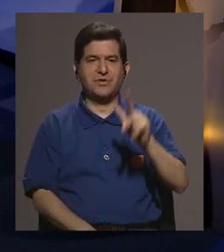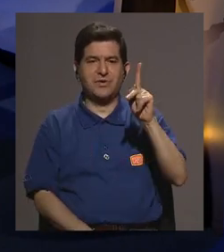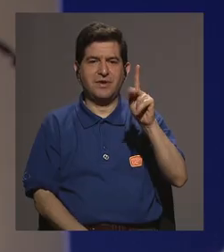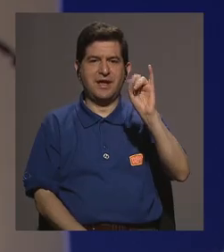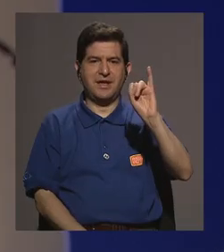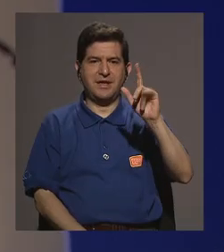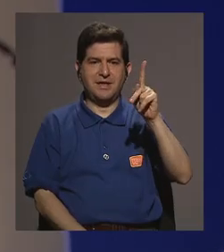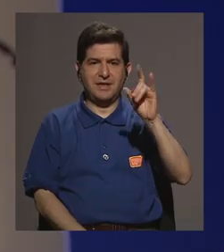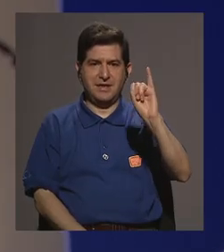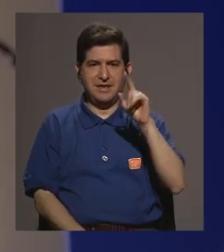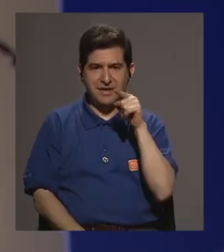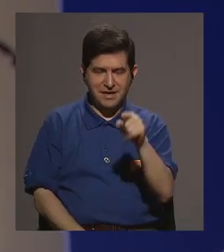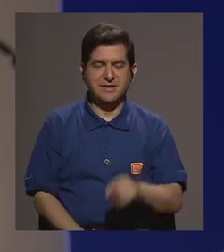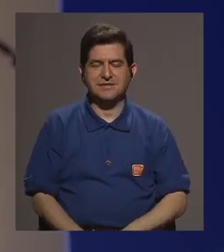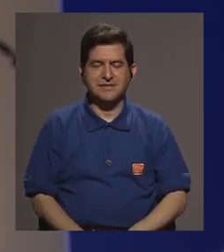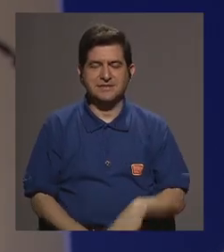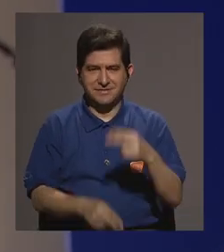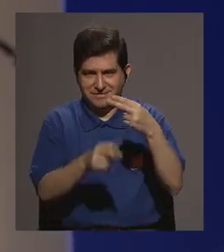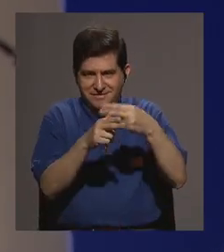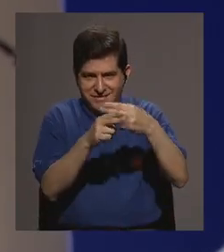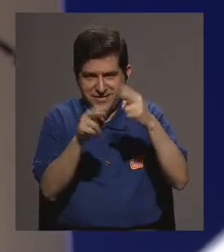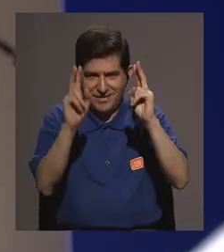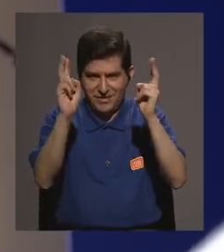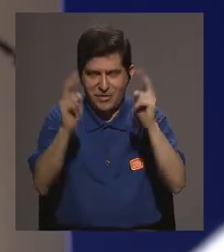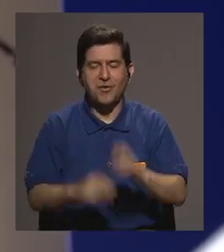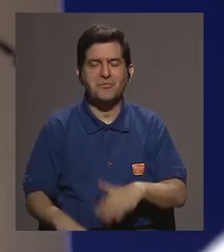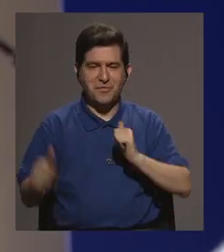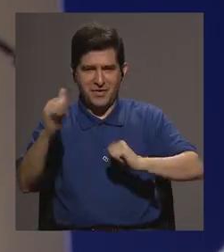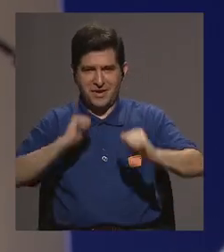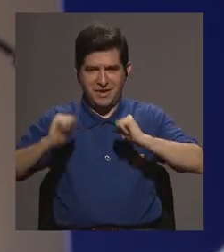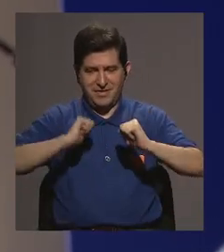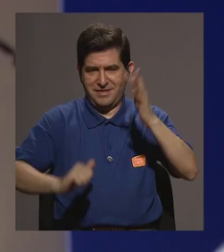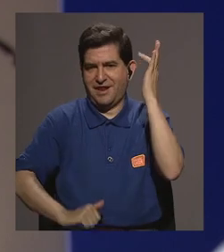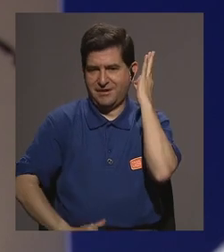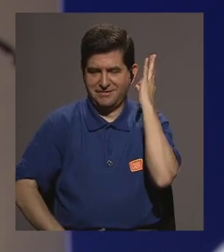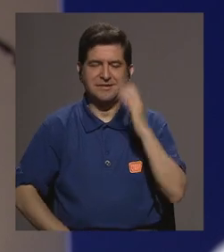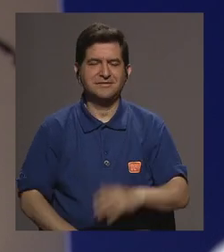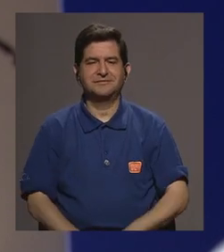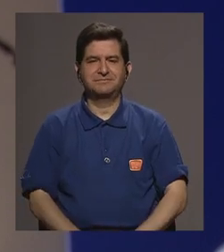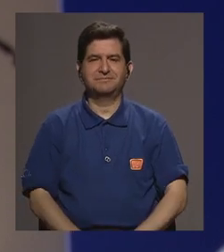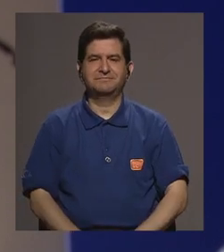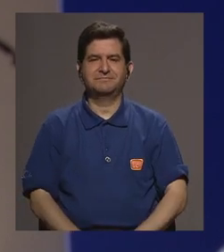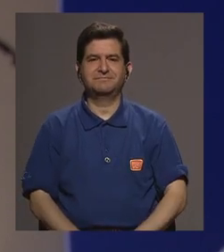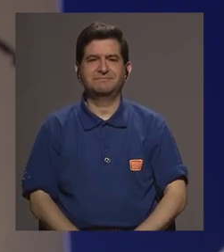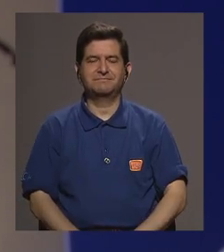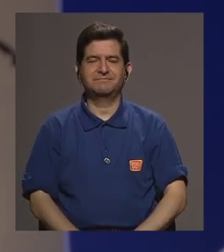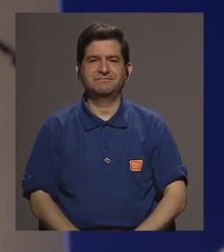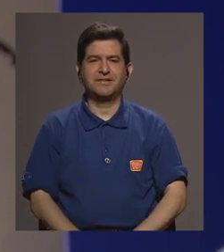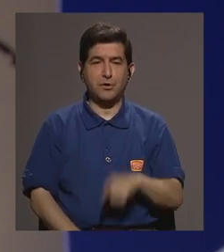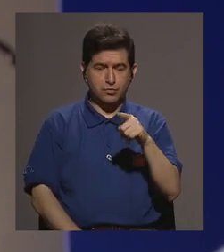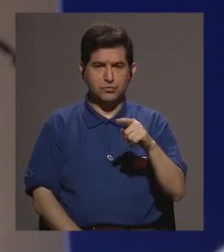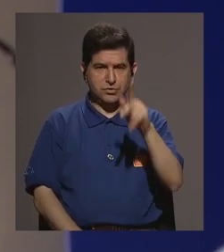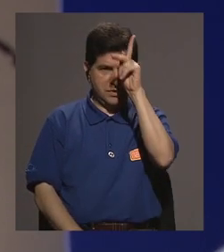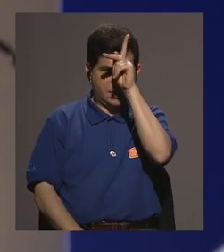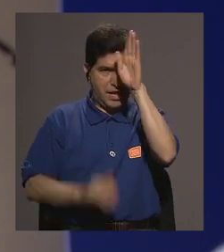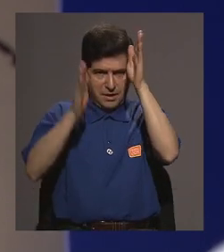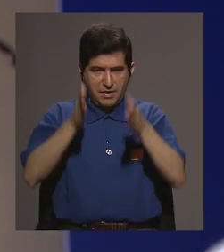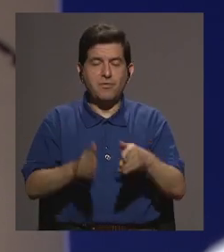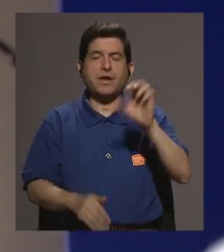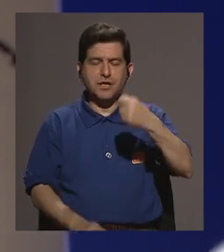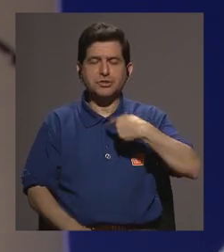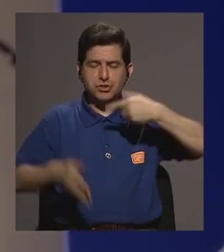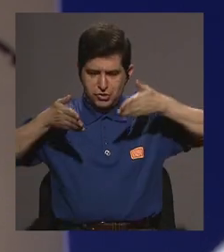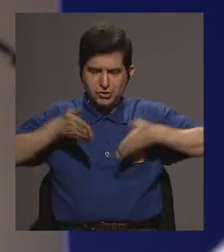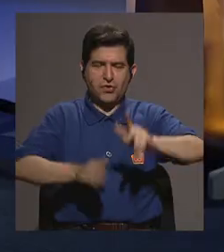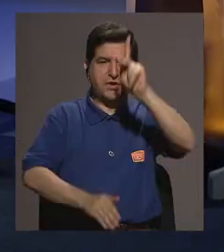público aquí que así la conocemos como kiki es el nombre artístico de ella eso es peruana no